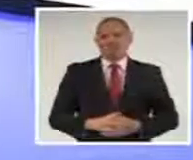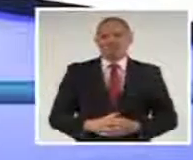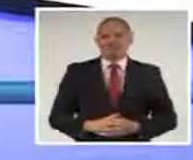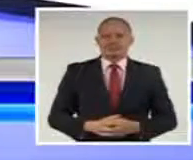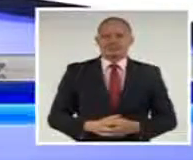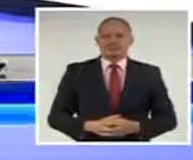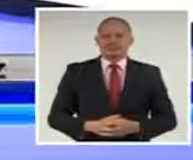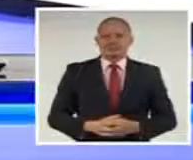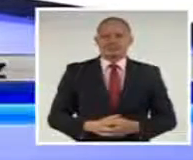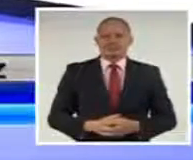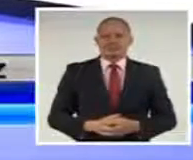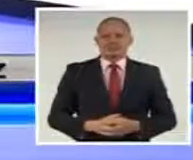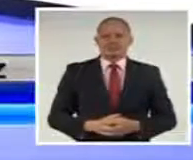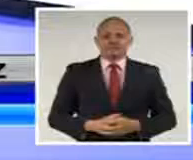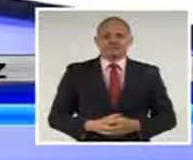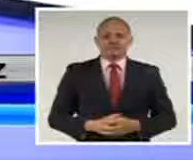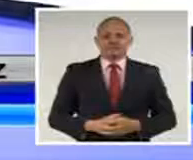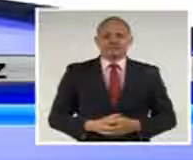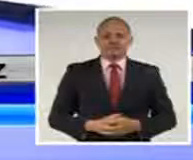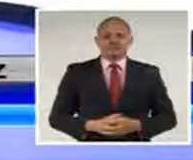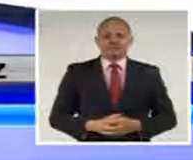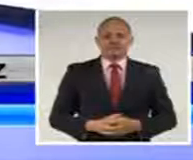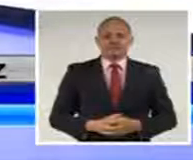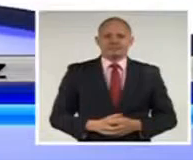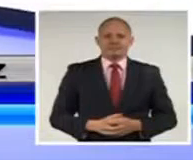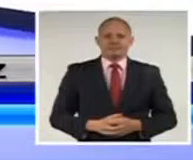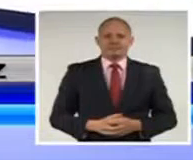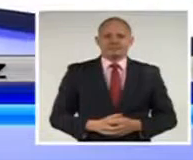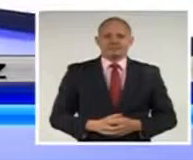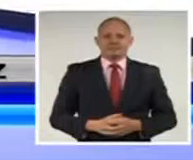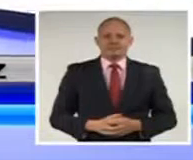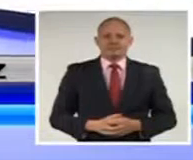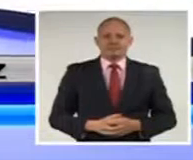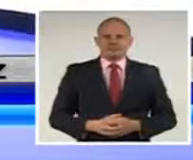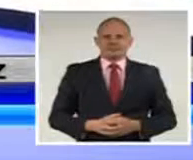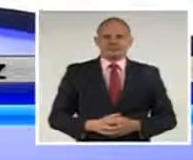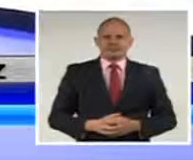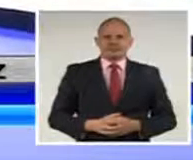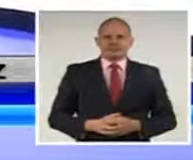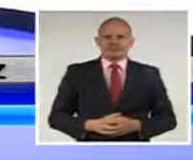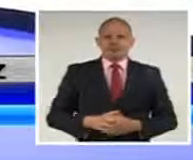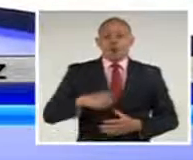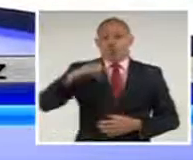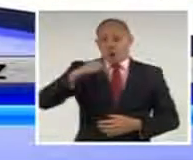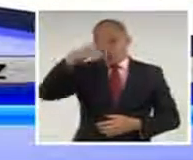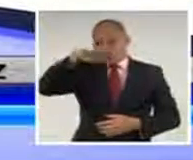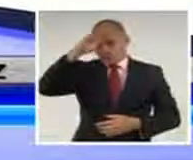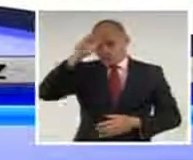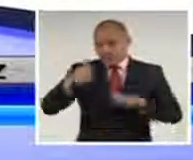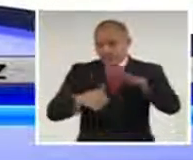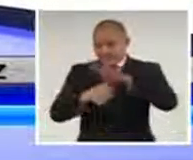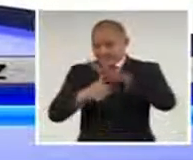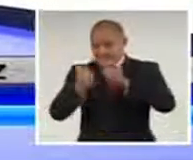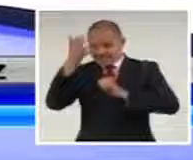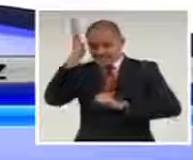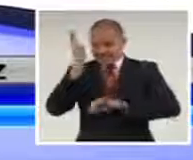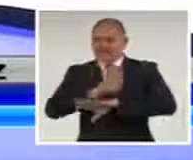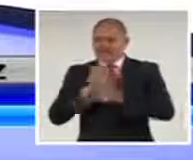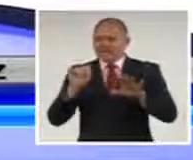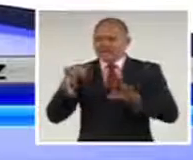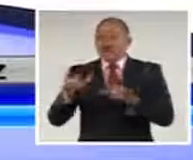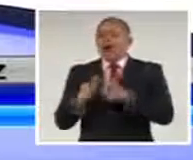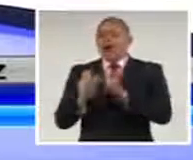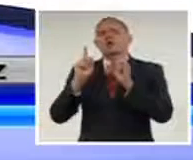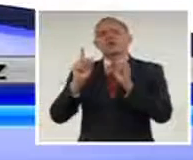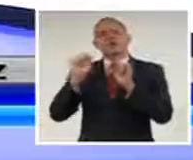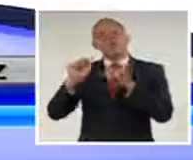Un nuevo encuentro con miembros de la Academia de Ciencias de Cuba sostuvo el primer secretario del Comité Central del Partido y presidente de la República, Miguel